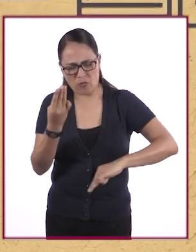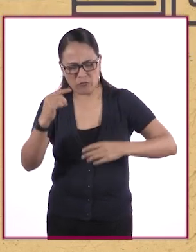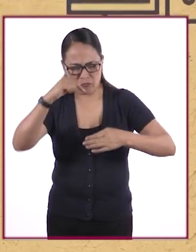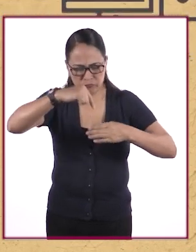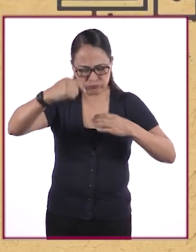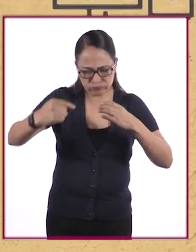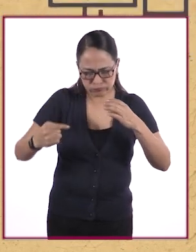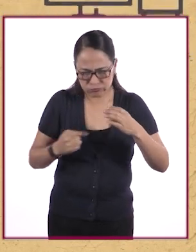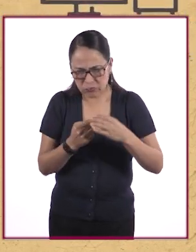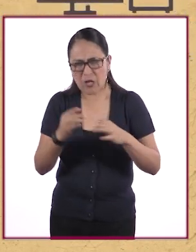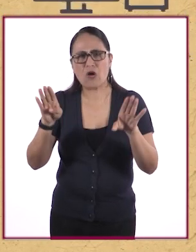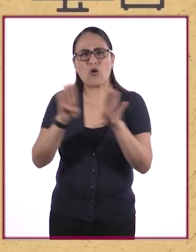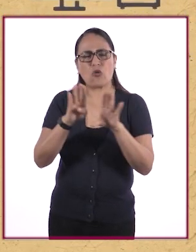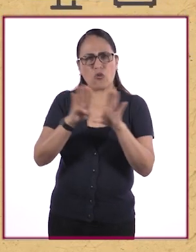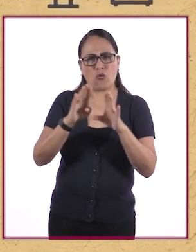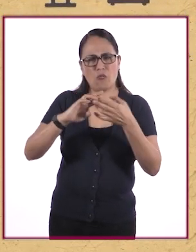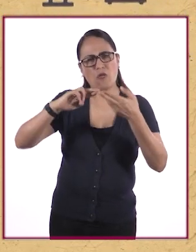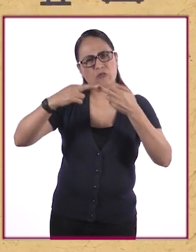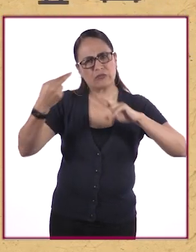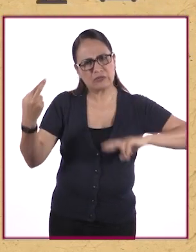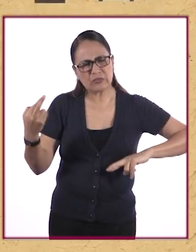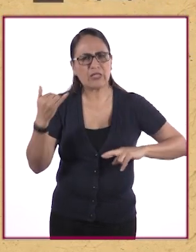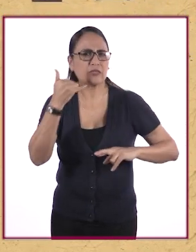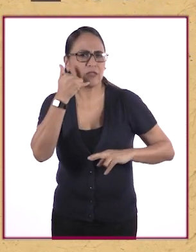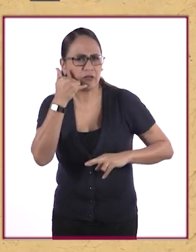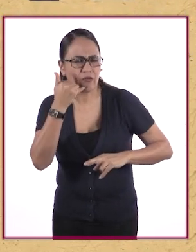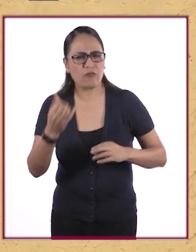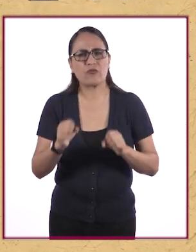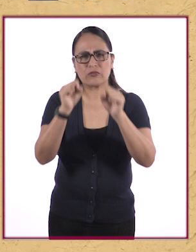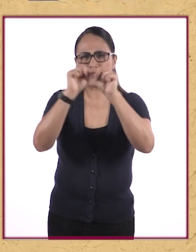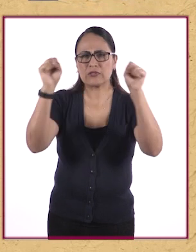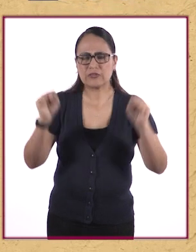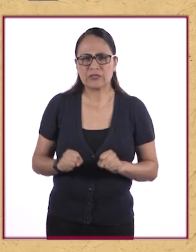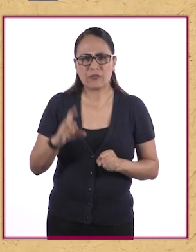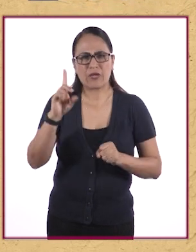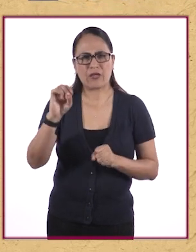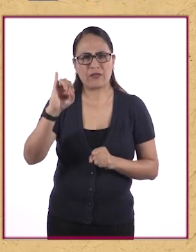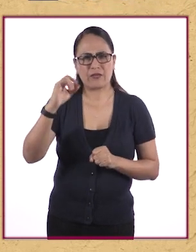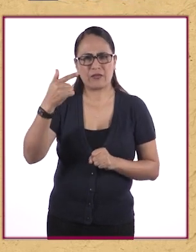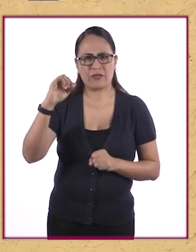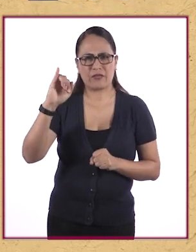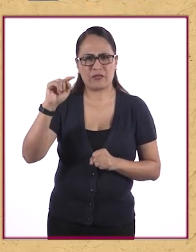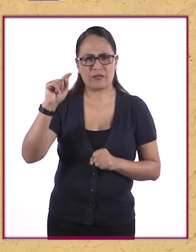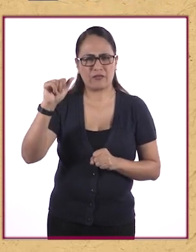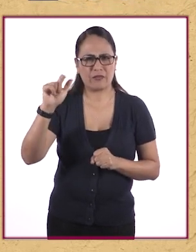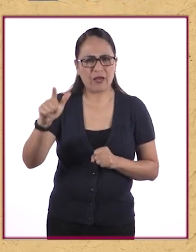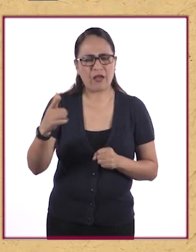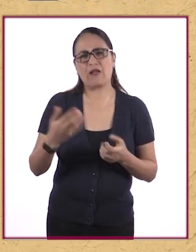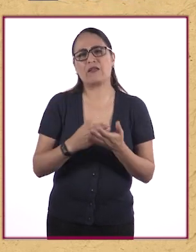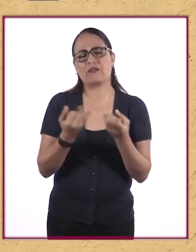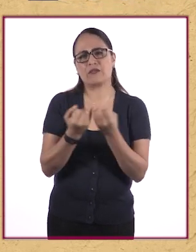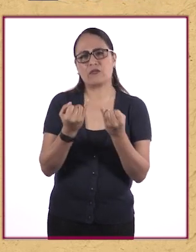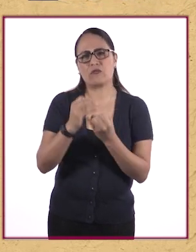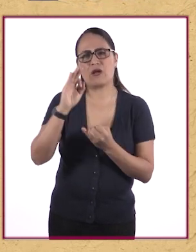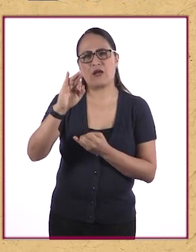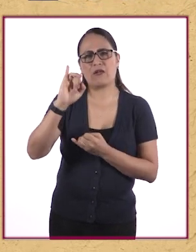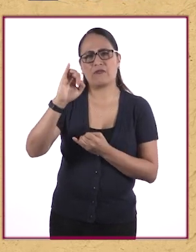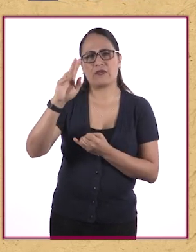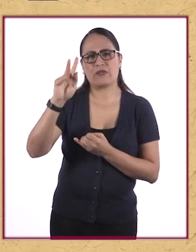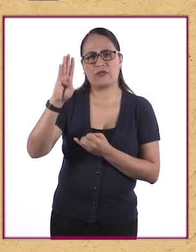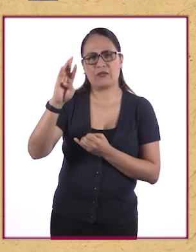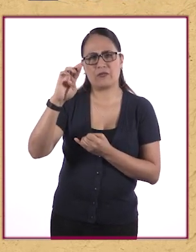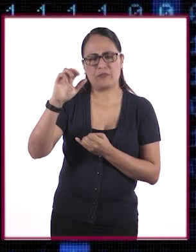funciona gracias a la conexión de cables telefónicos, sistemas digitales y canales de fibra óptica que forman la supercarretera